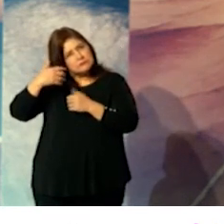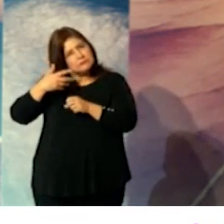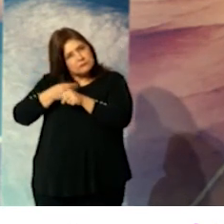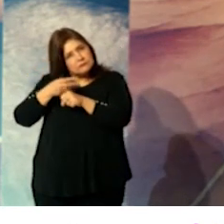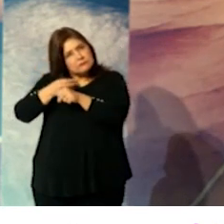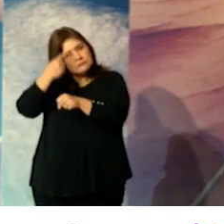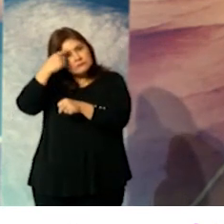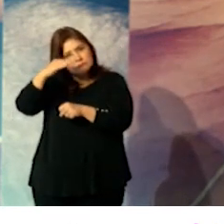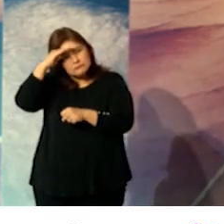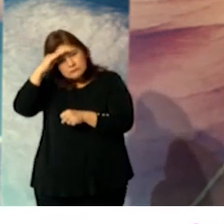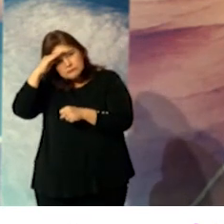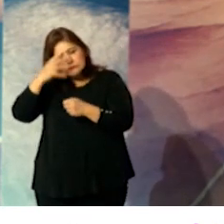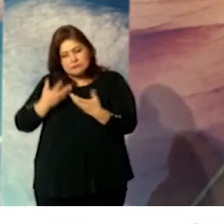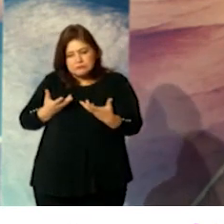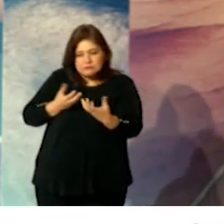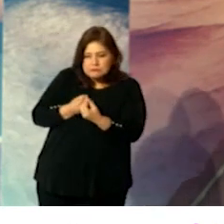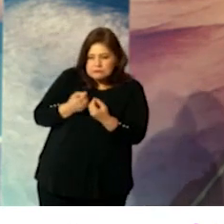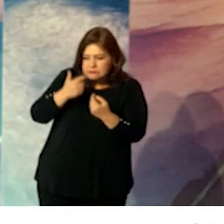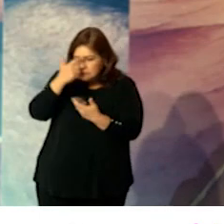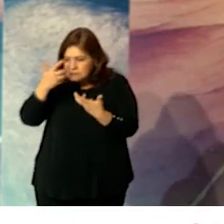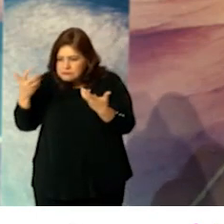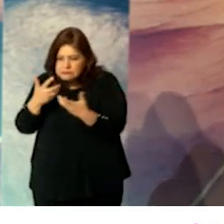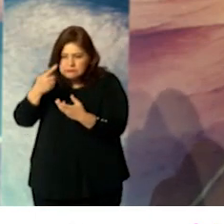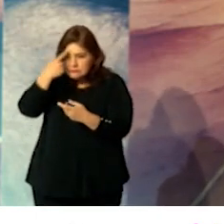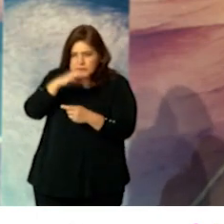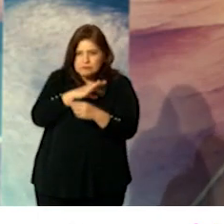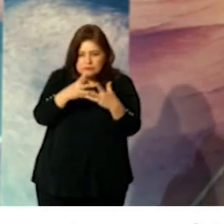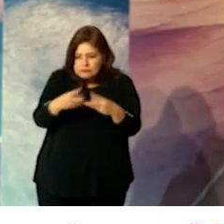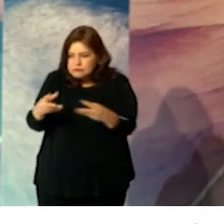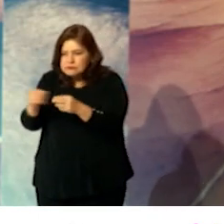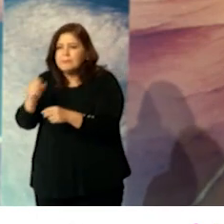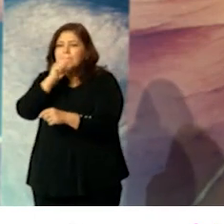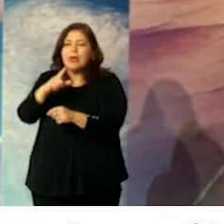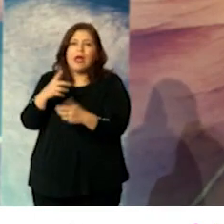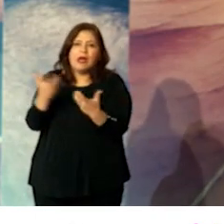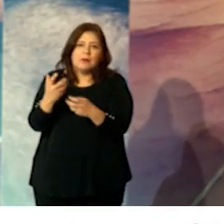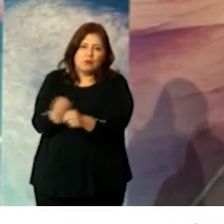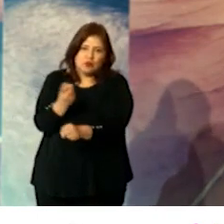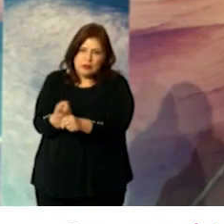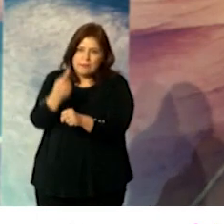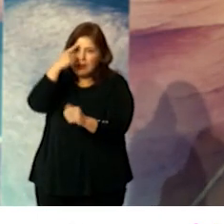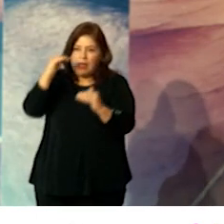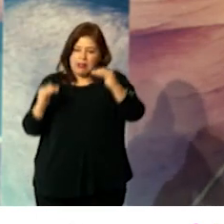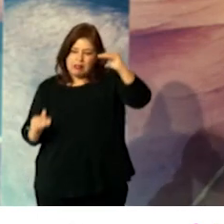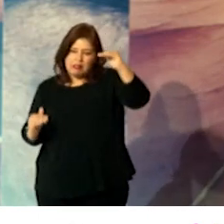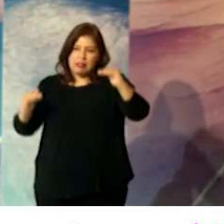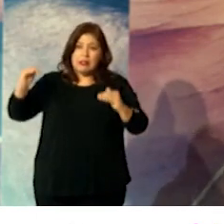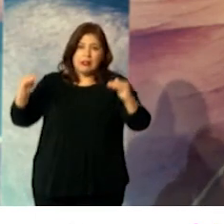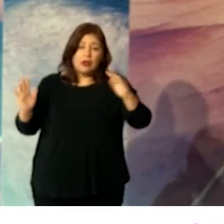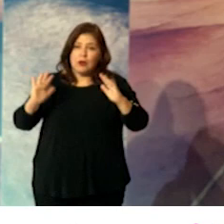y co-crear alternativas para generar oportunidades y reducir las desigualdades en el mundo.